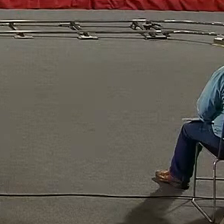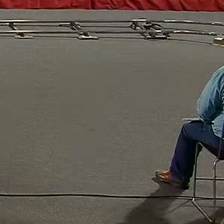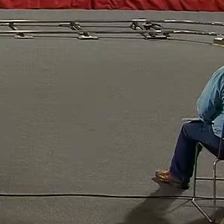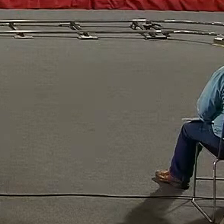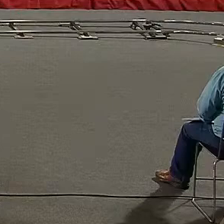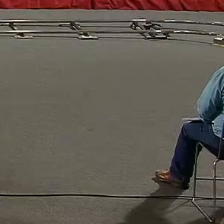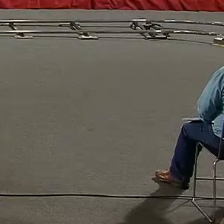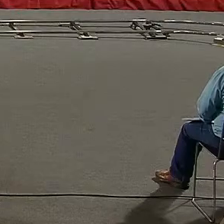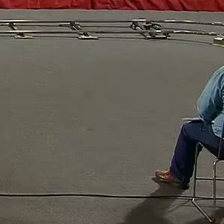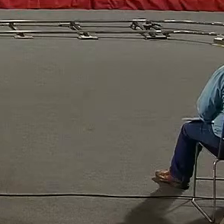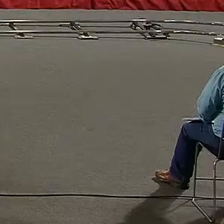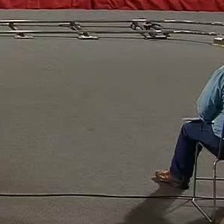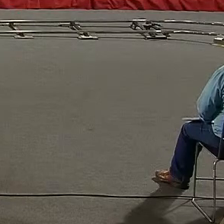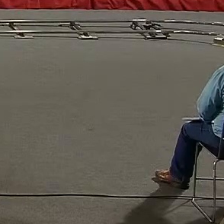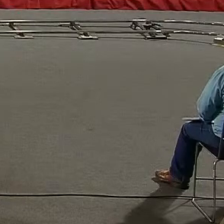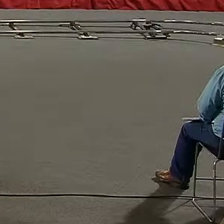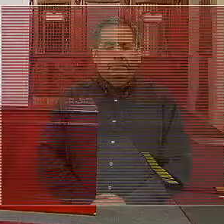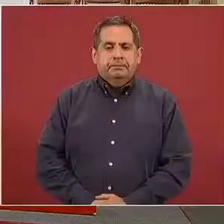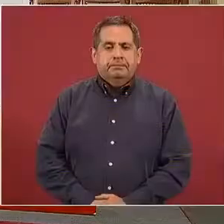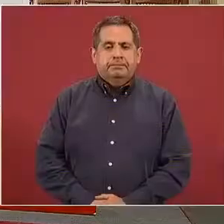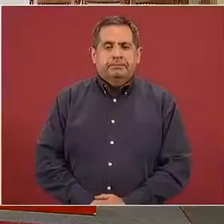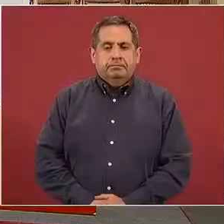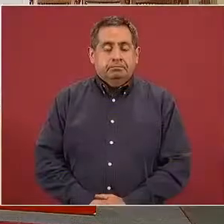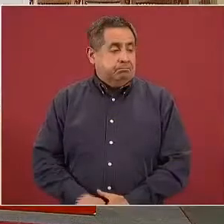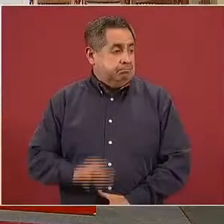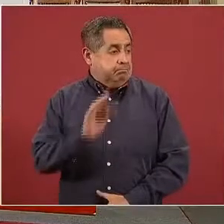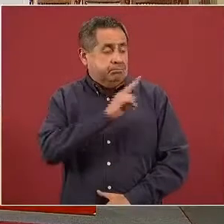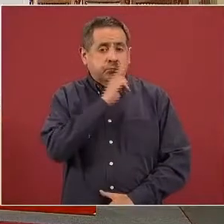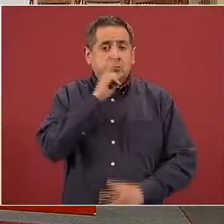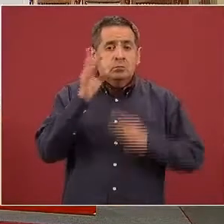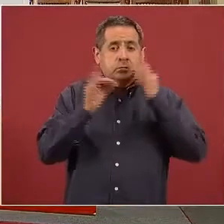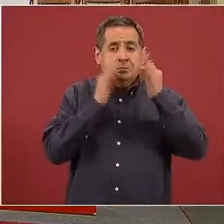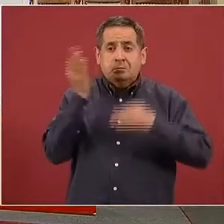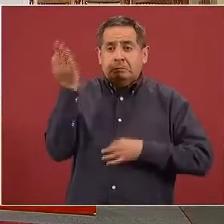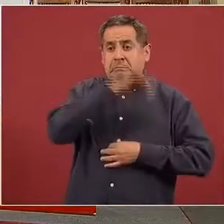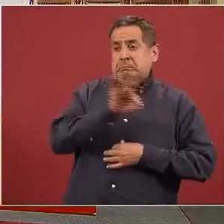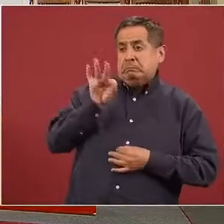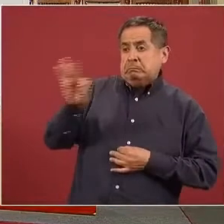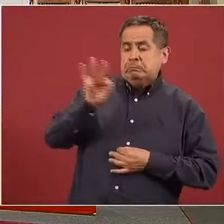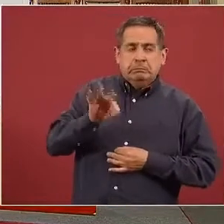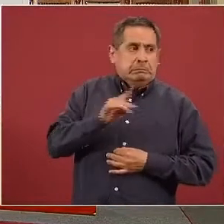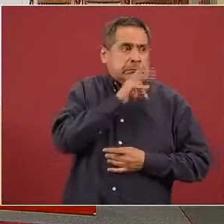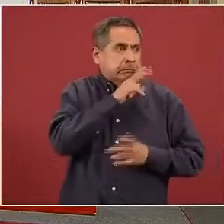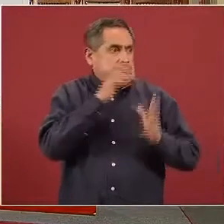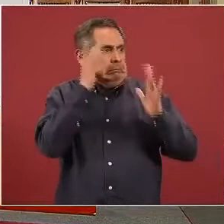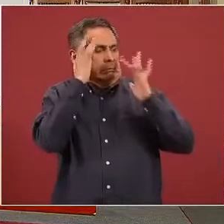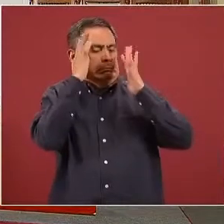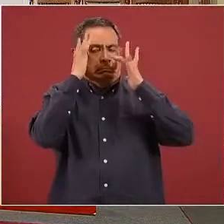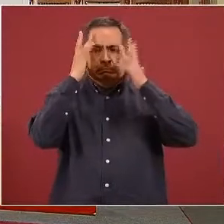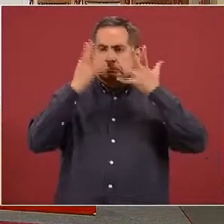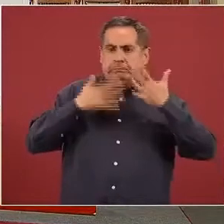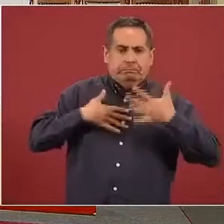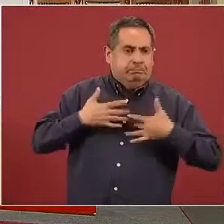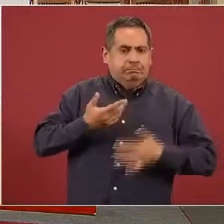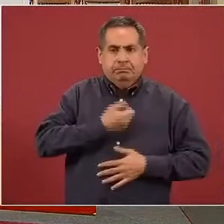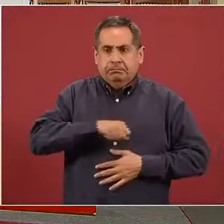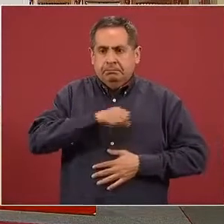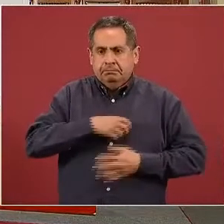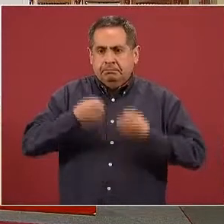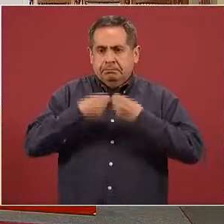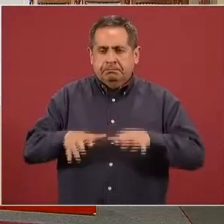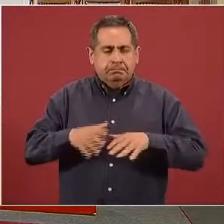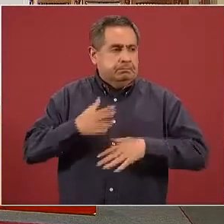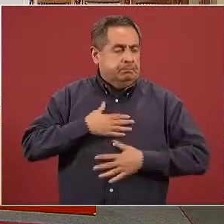infodemia, que nos genera estrés, ansiedad y, en el peor de los casos, pérdida de la salud al modificar